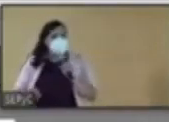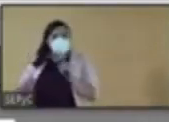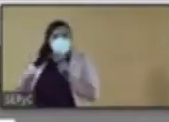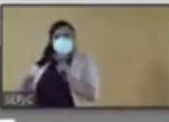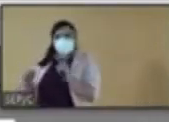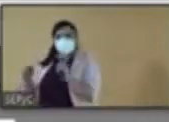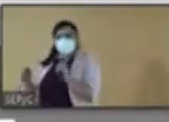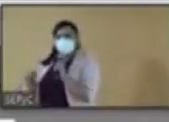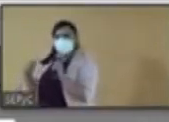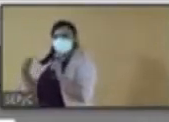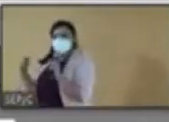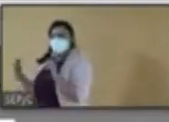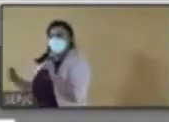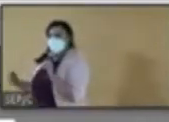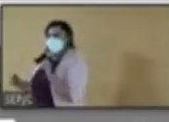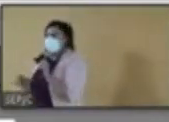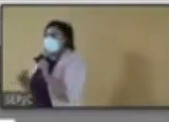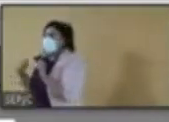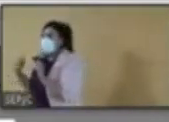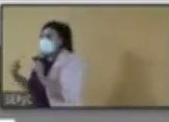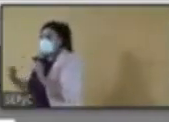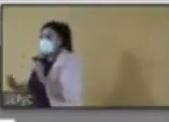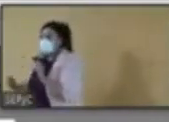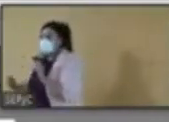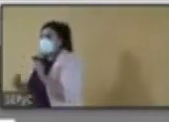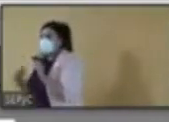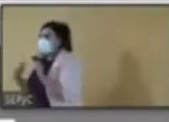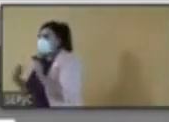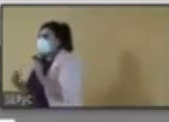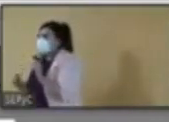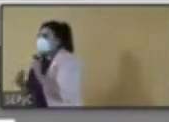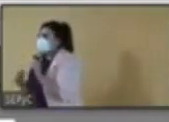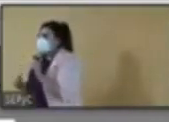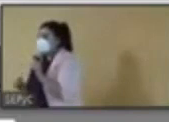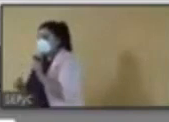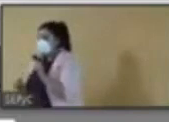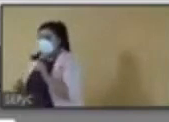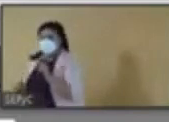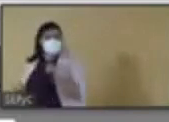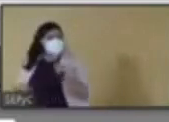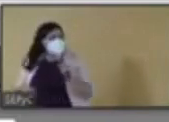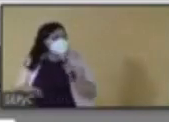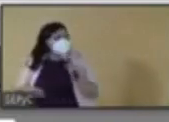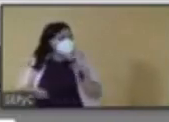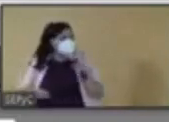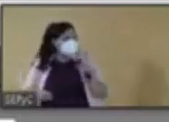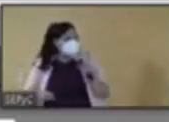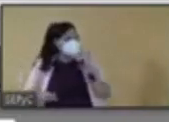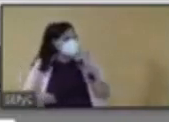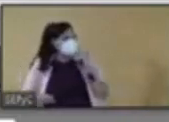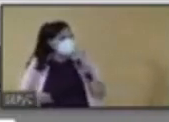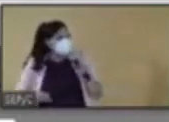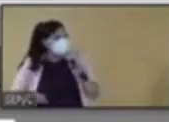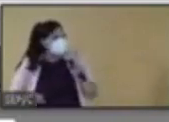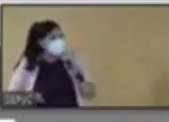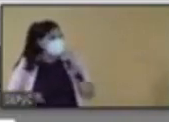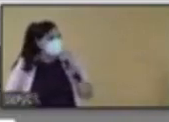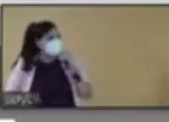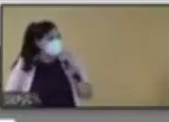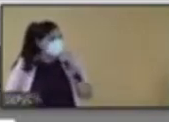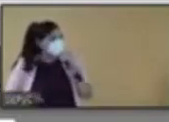nosotros los podemos obtener de la escritura o del contrato con el que celebramos el fideicomiso. Entonces ahí es donde tendríamos